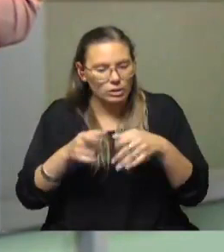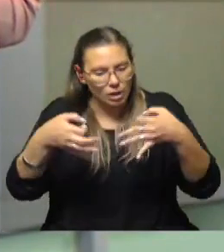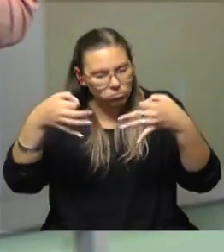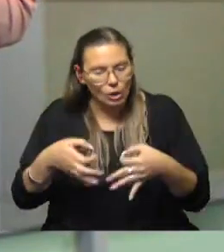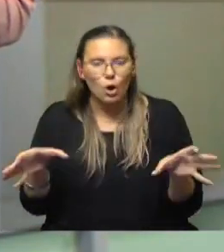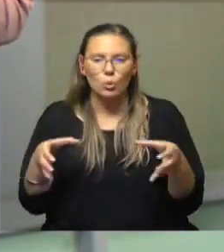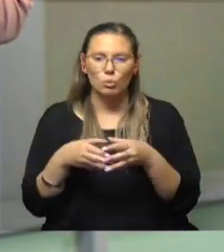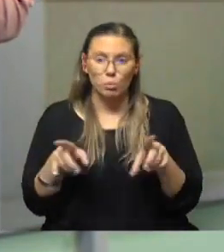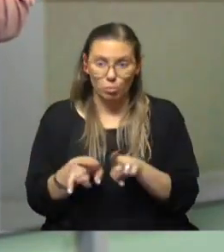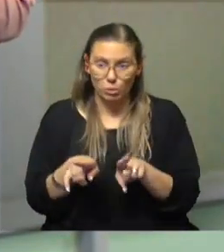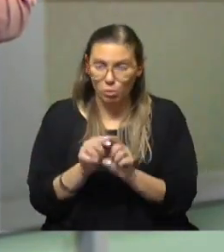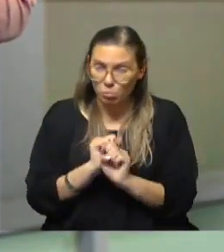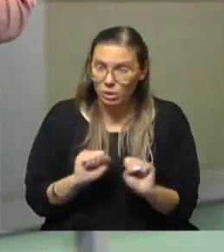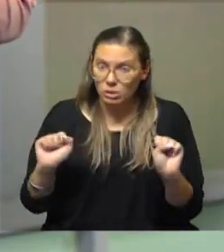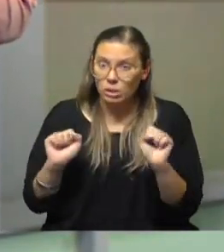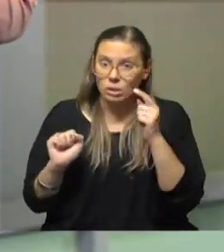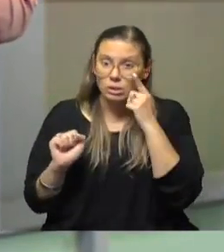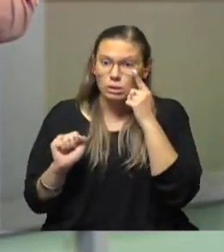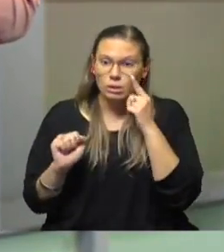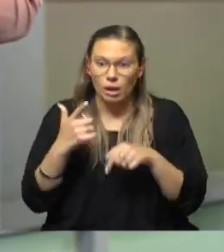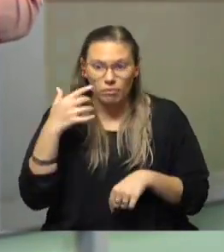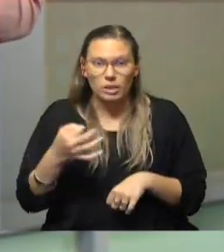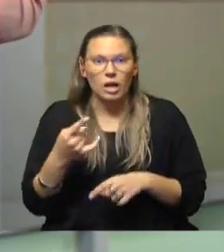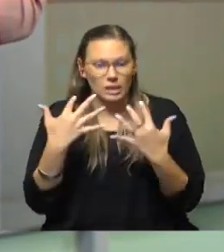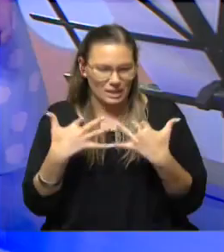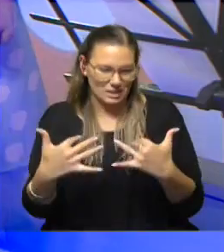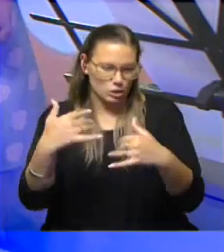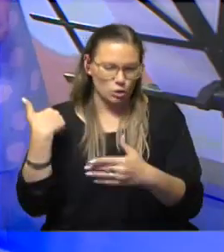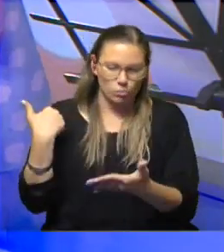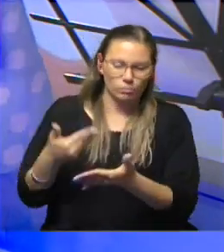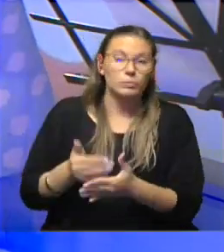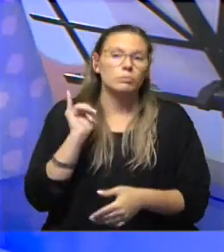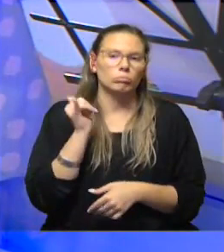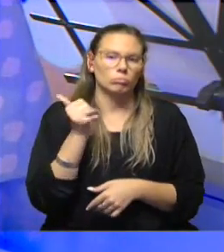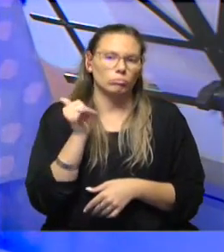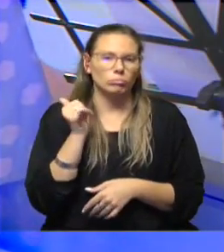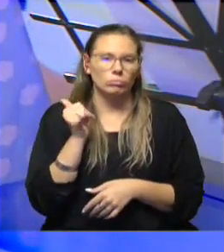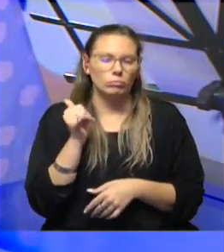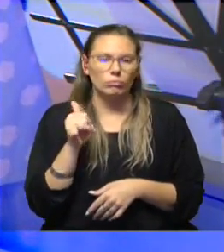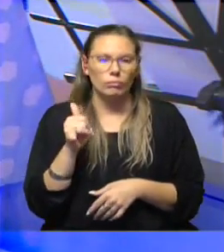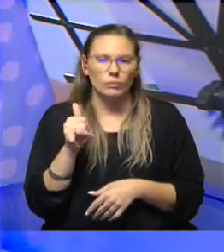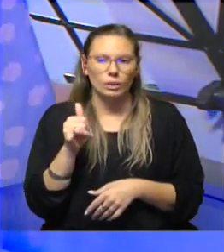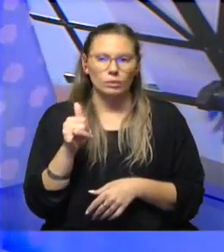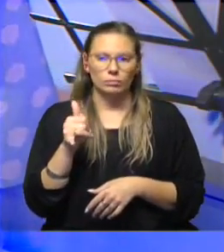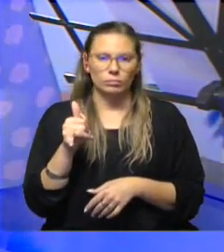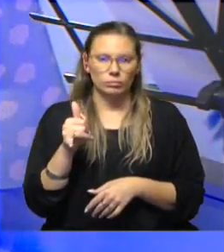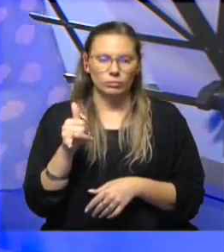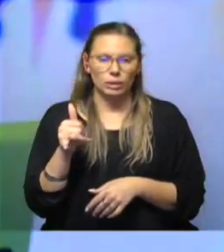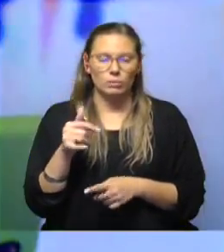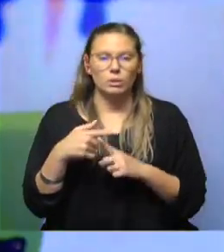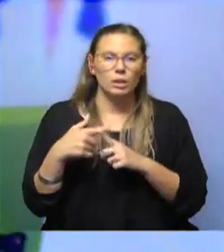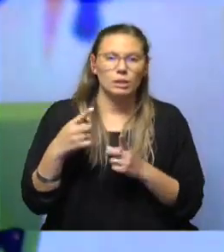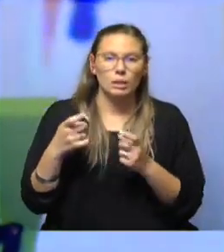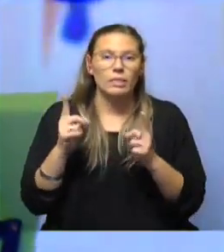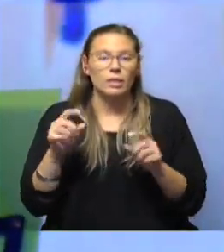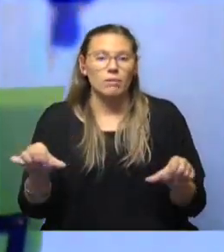que son hoy. ¿Puede ser? ¿O a partir de ese show, digo? Sí, sí, claro. Siempre hay que, digamos, es una pelea entre lo que uno